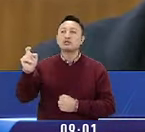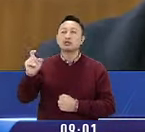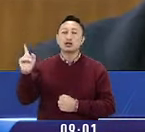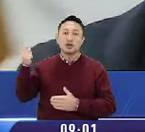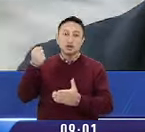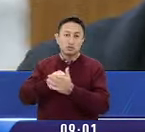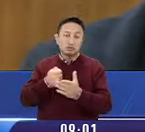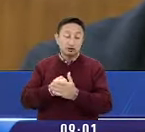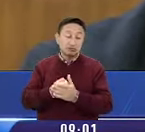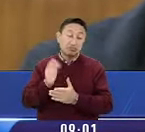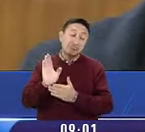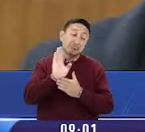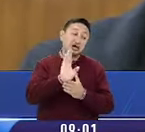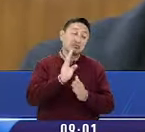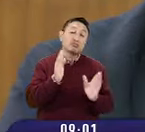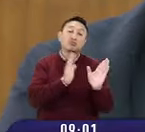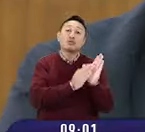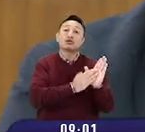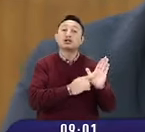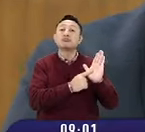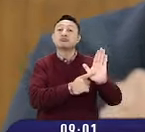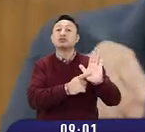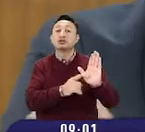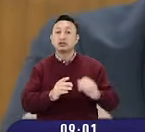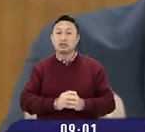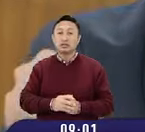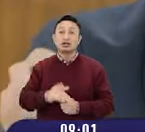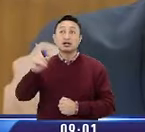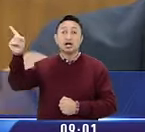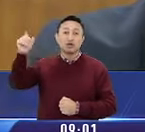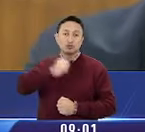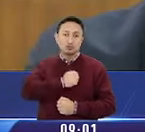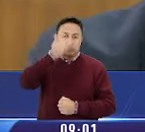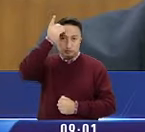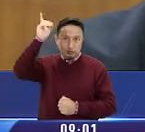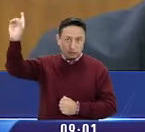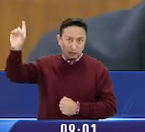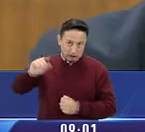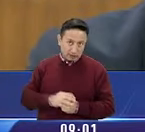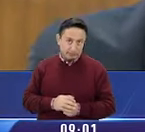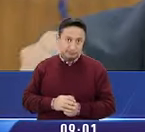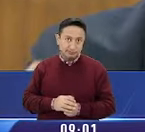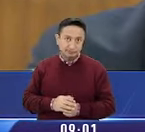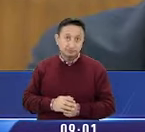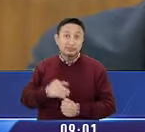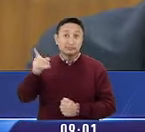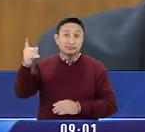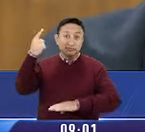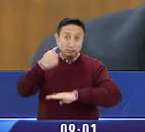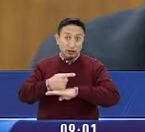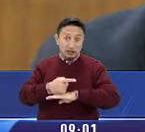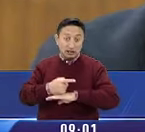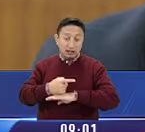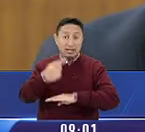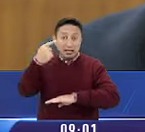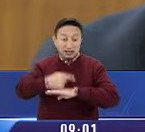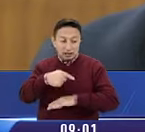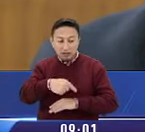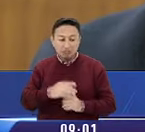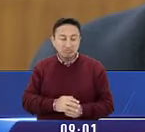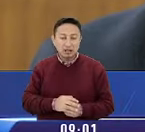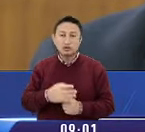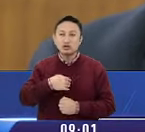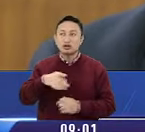dan su precio en base al precio de generación de la central de ellos ese día. Y ese día nosotros podemos